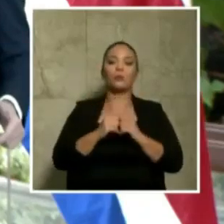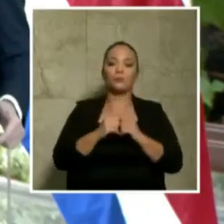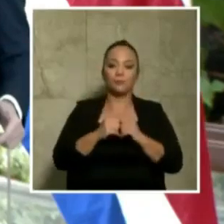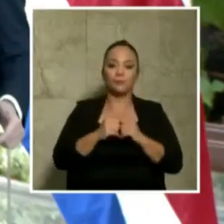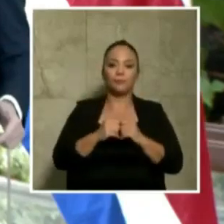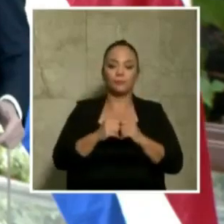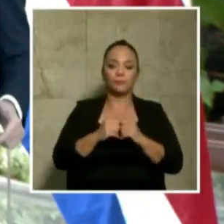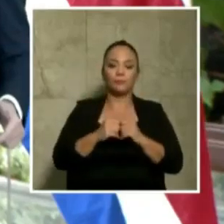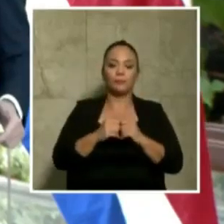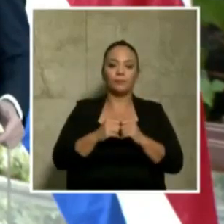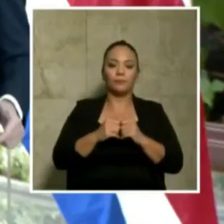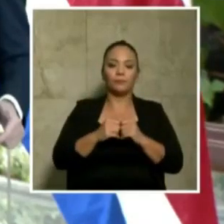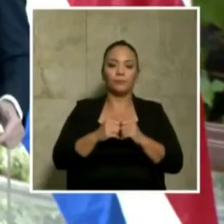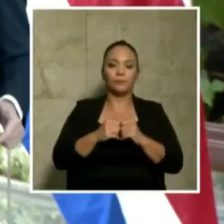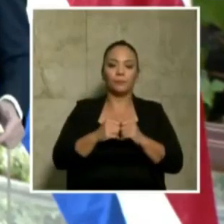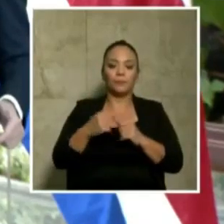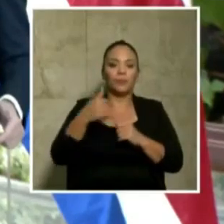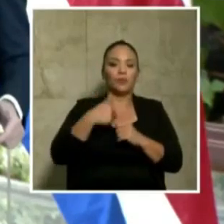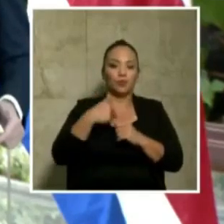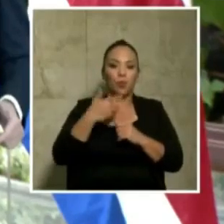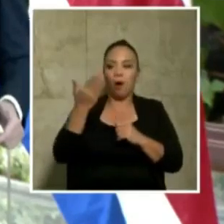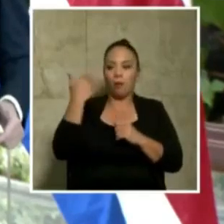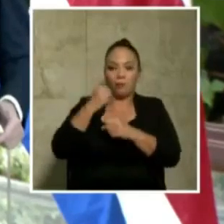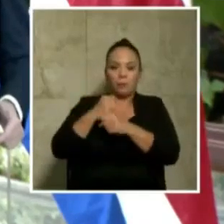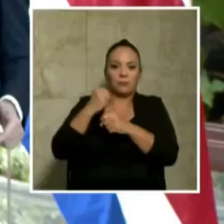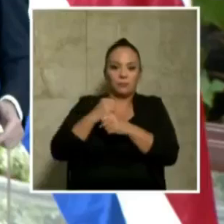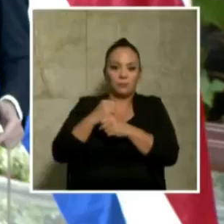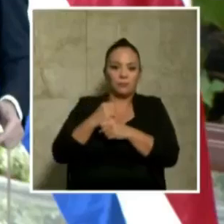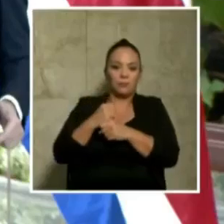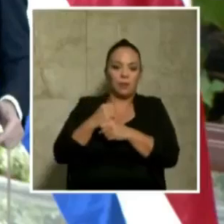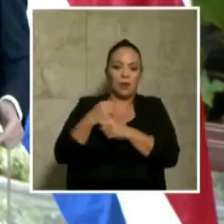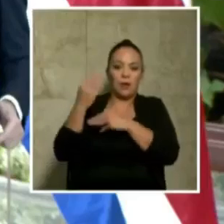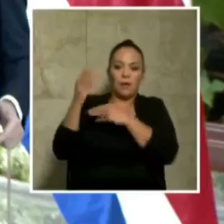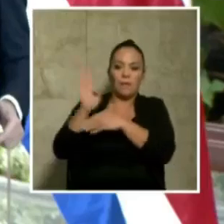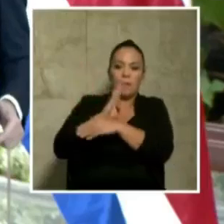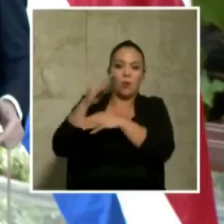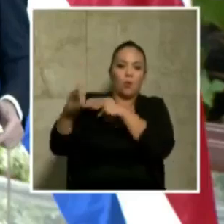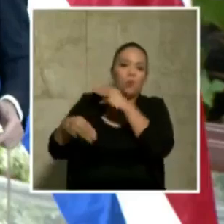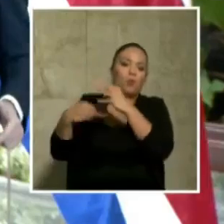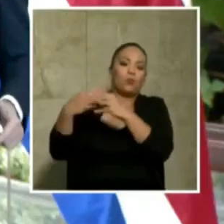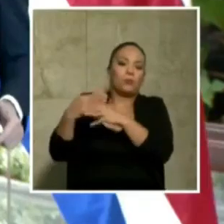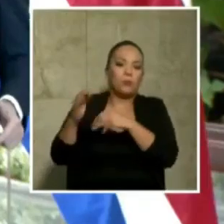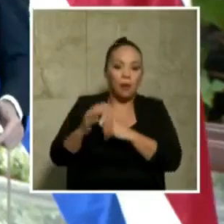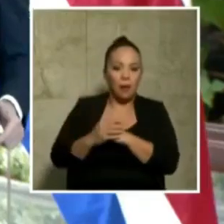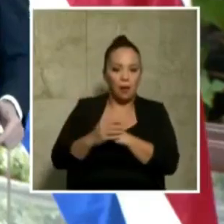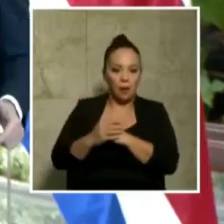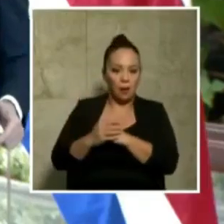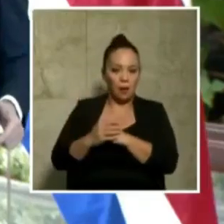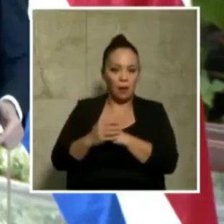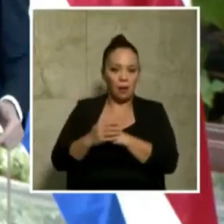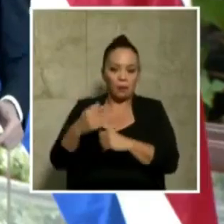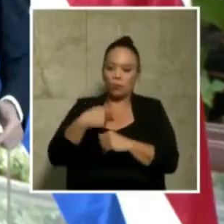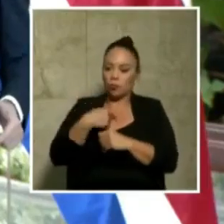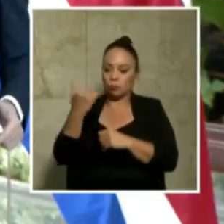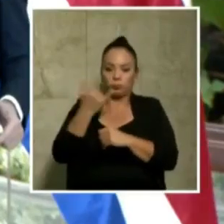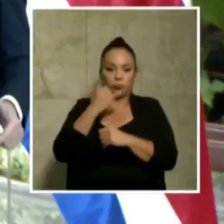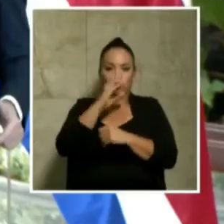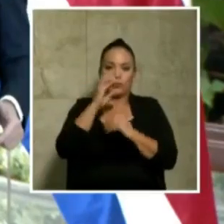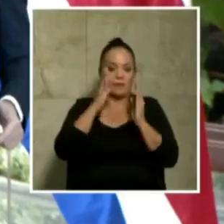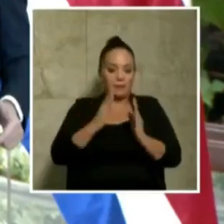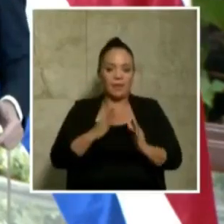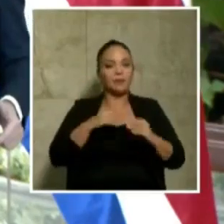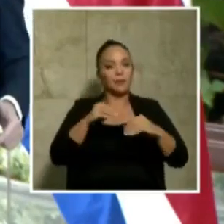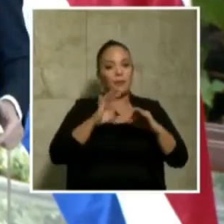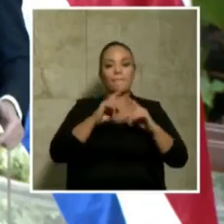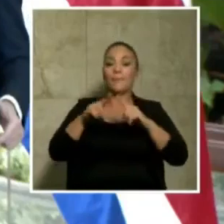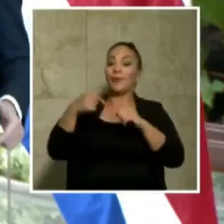un mundo corporativo mundial. No se me quitó lo tico, lo campechano, pero me moví en